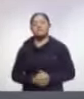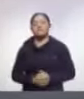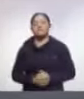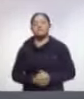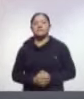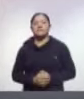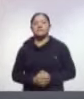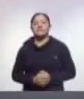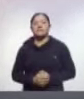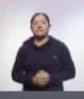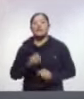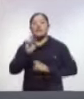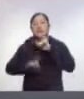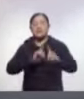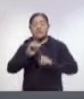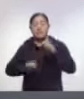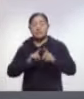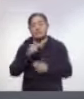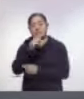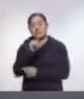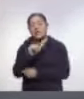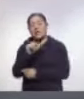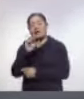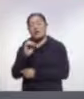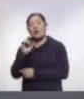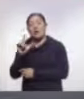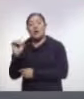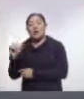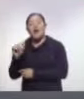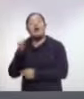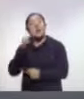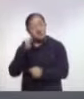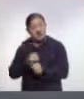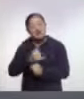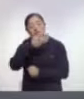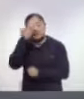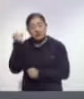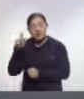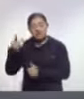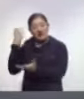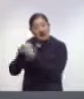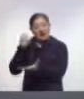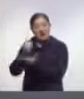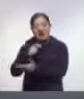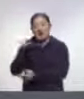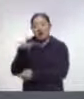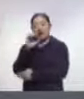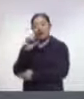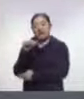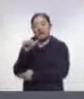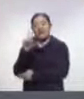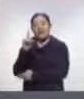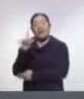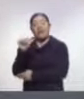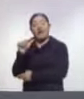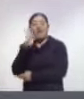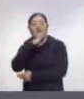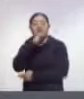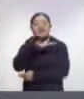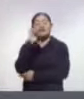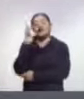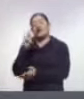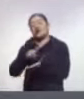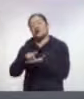En los deportes, Paola Pliego es inocente y gana demanda a la CONADE por falso dopaje. En